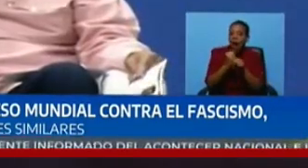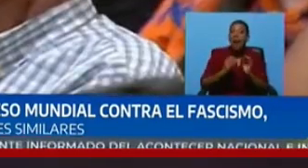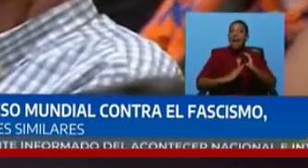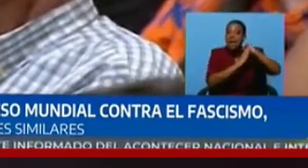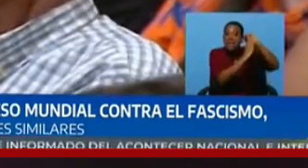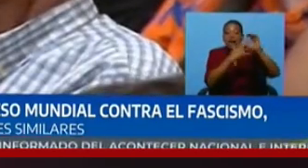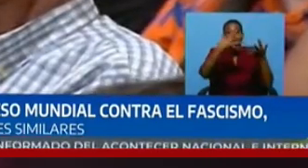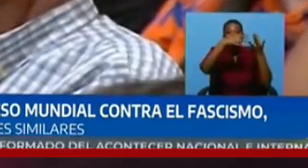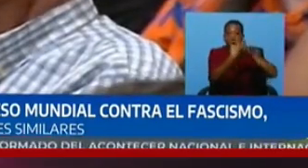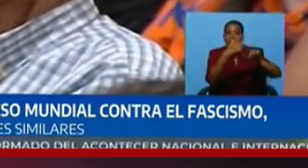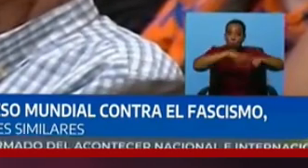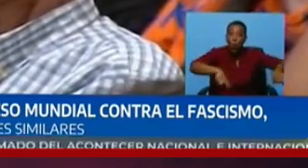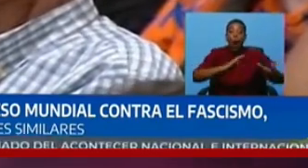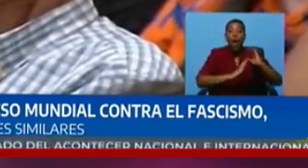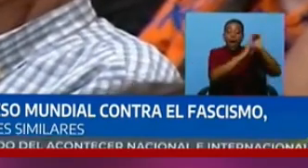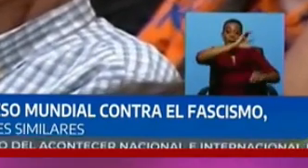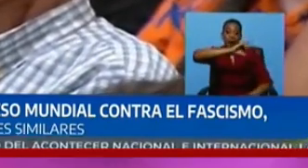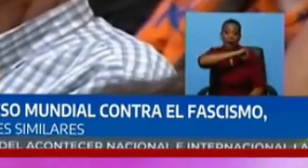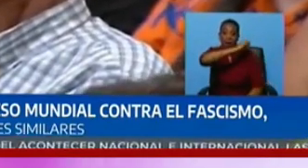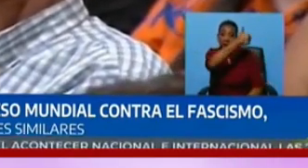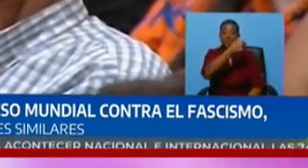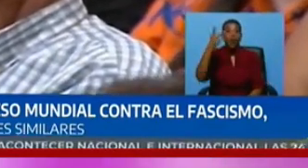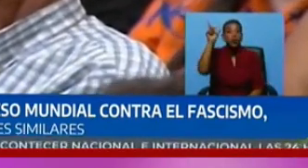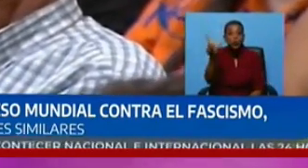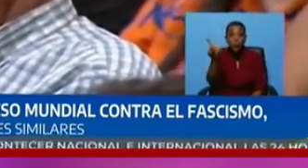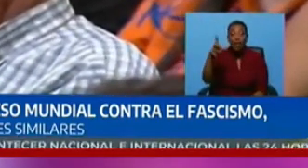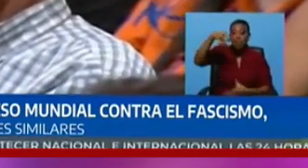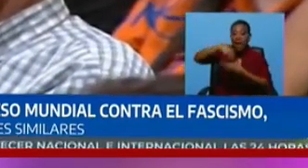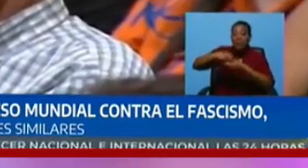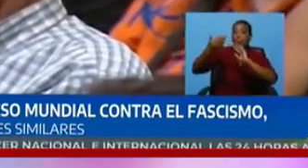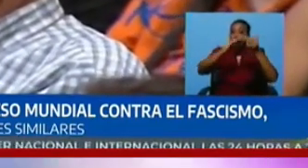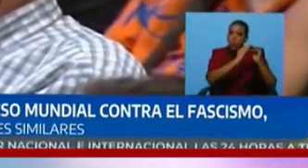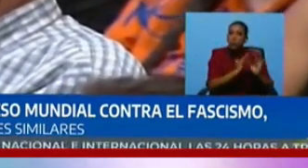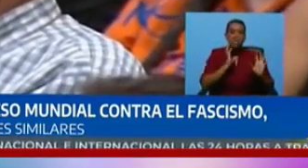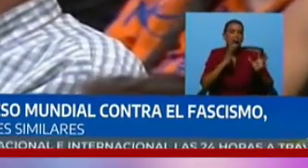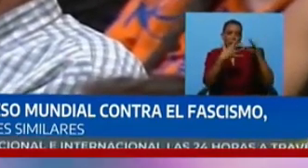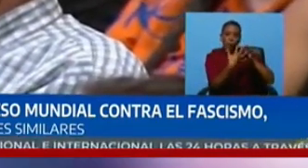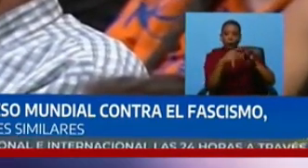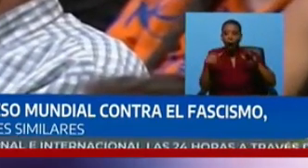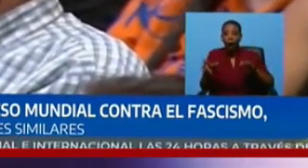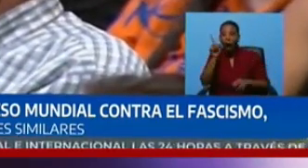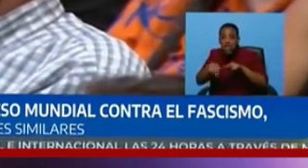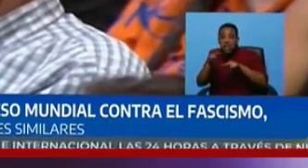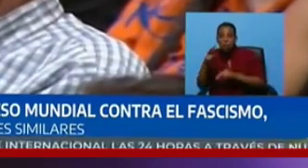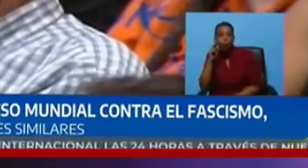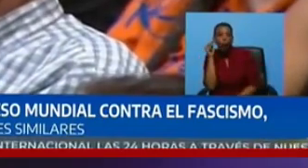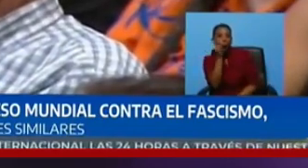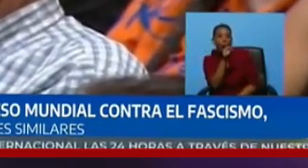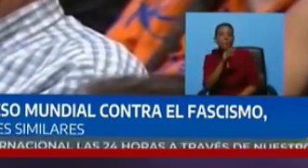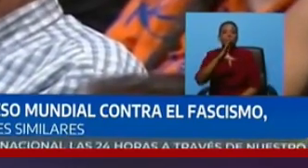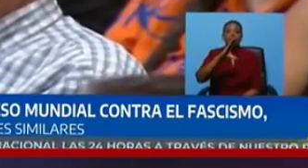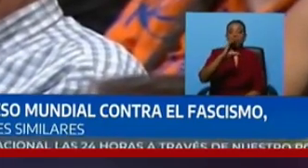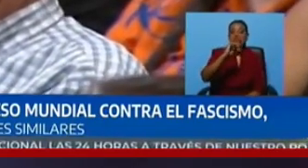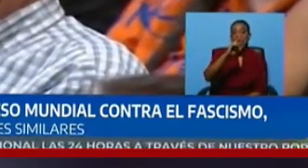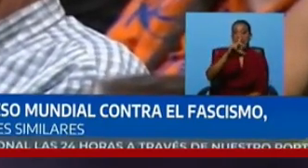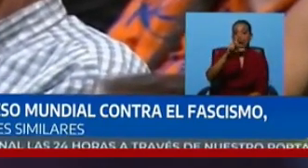hemos hecho lo posible. De este congreso estoy seguro que va a salir un pronunciamiento fuerte de solidaridad con el pueblo